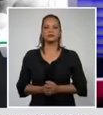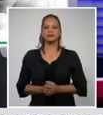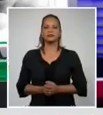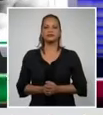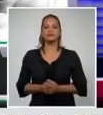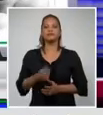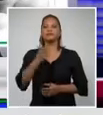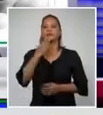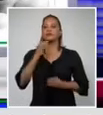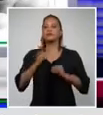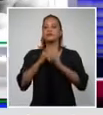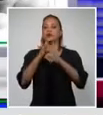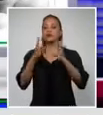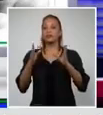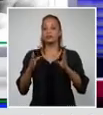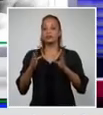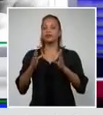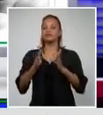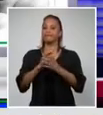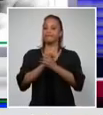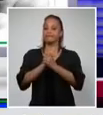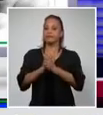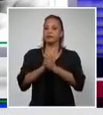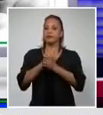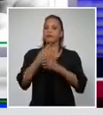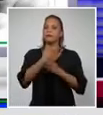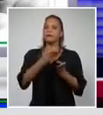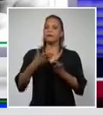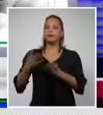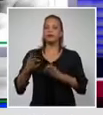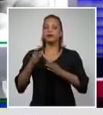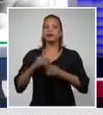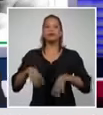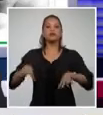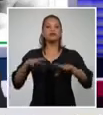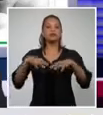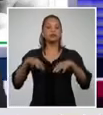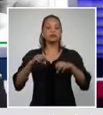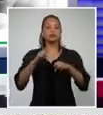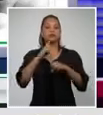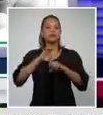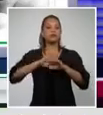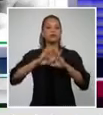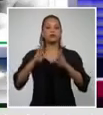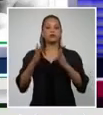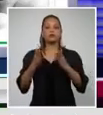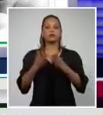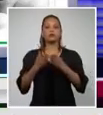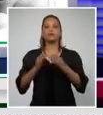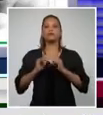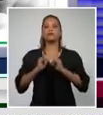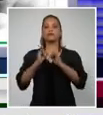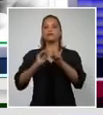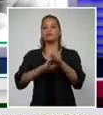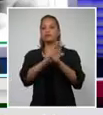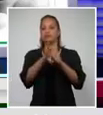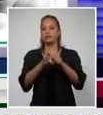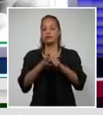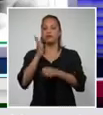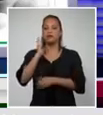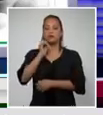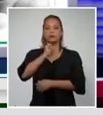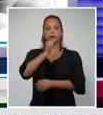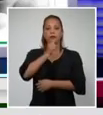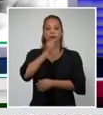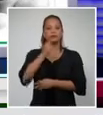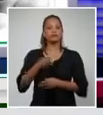Buenos días, amigos televidentes, bienvenidos a esta actualización informativa sobre la COVID-19, esta conferencia de prensa que ofrece el